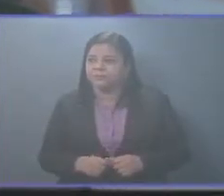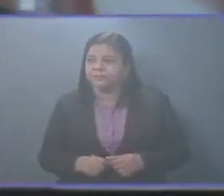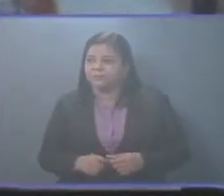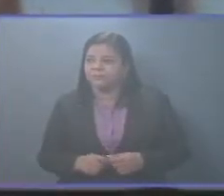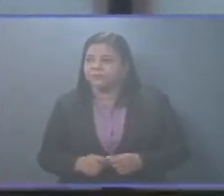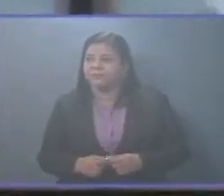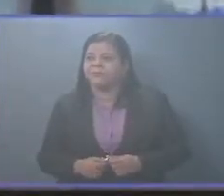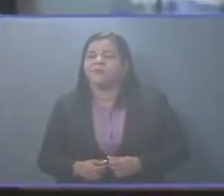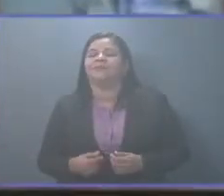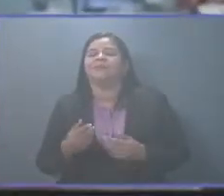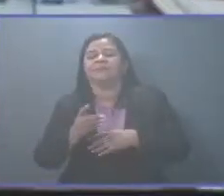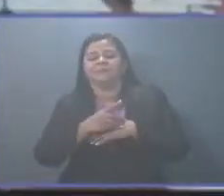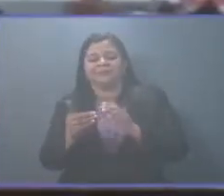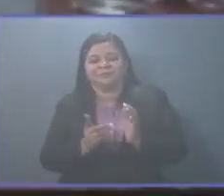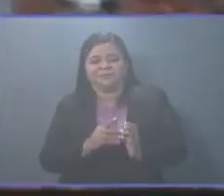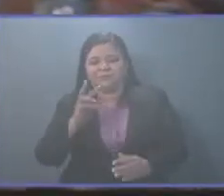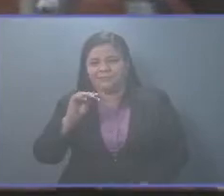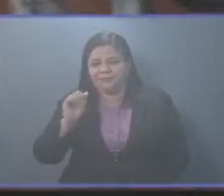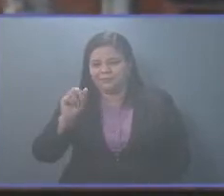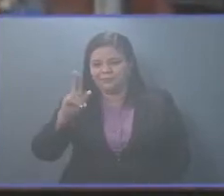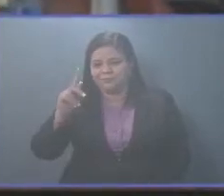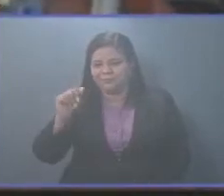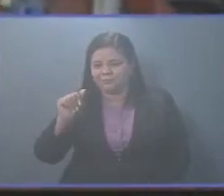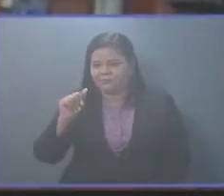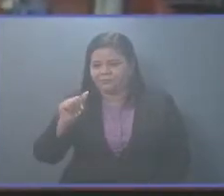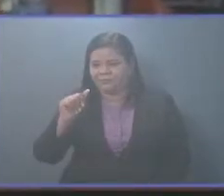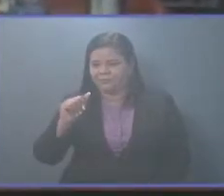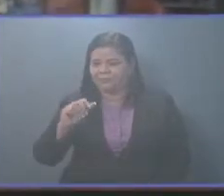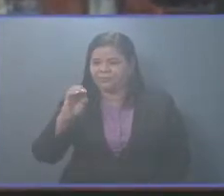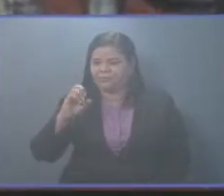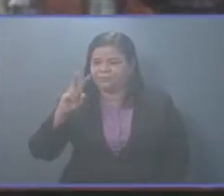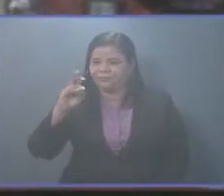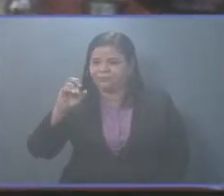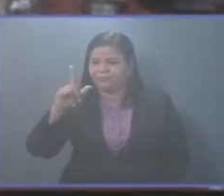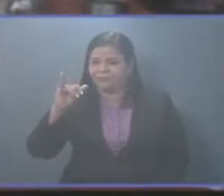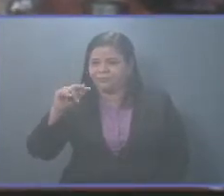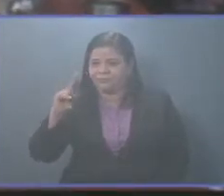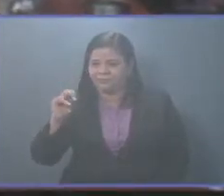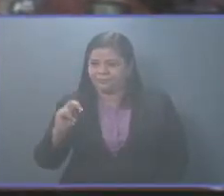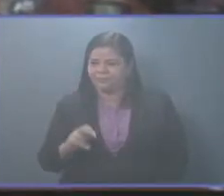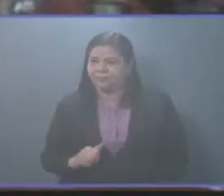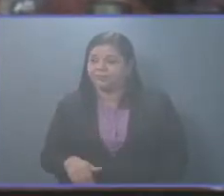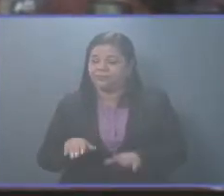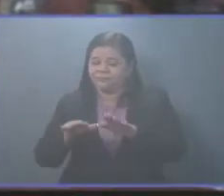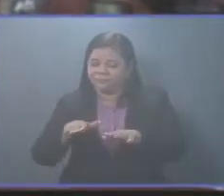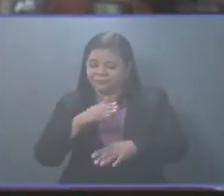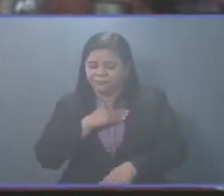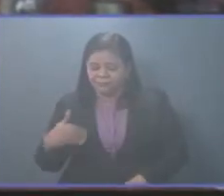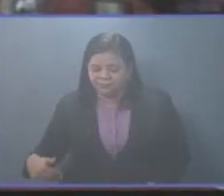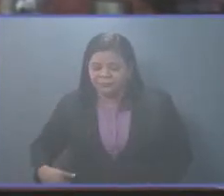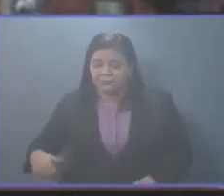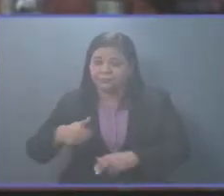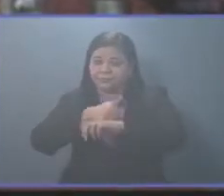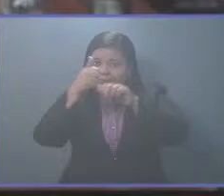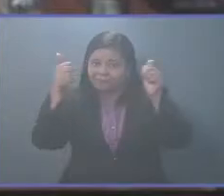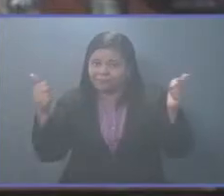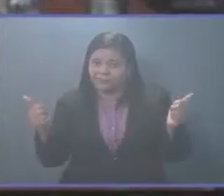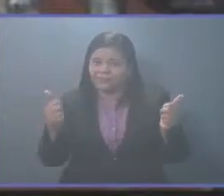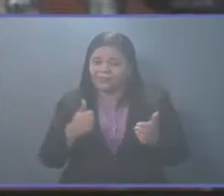Tiene la palabra la diputada Marta Evelyn Batres y luego la diputada Anabel Belloso. Gracias, presidente. Buenos días.